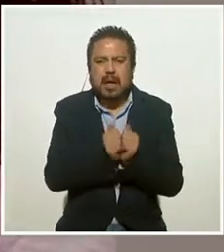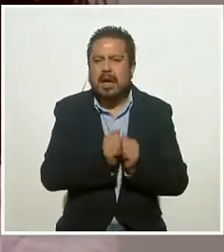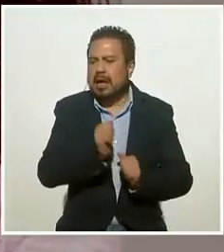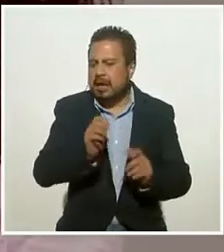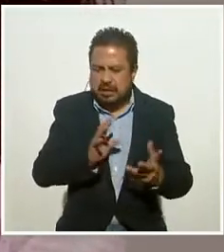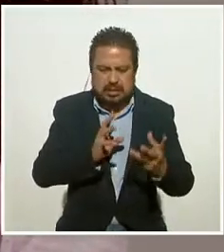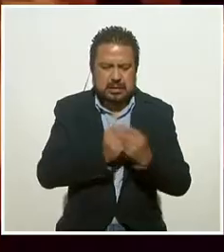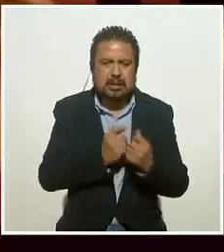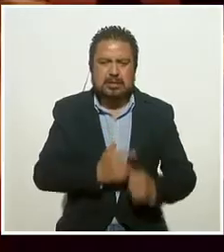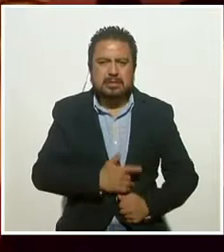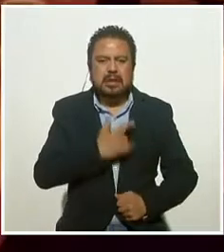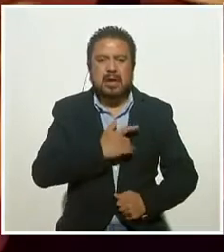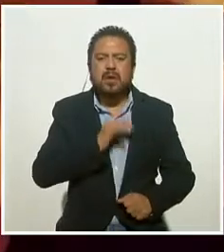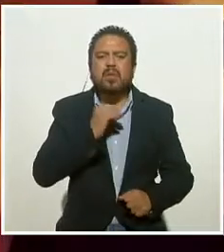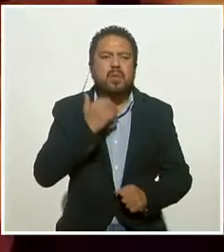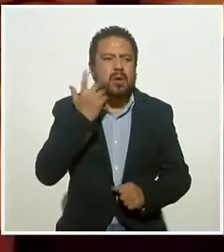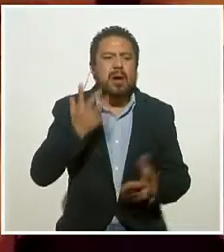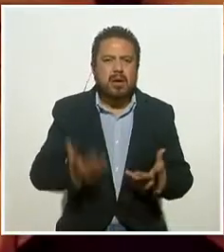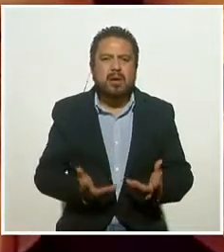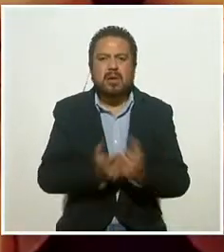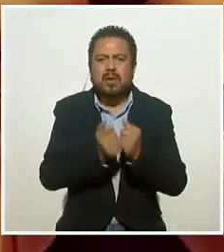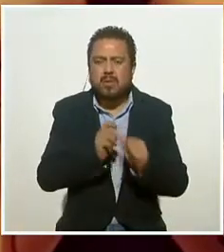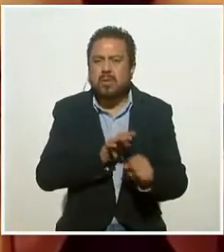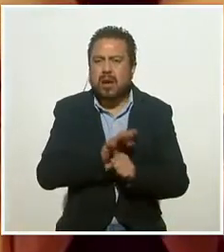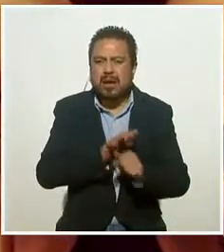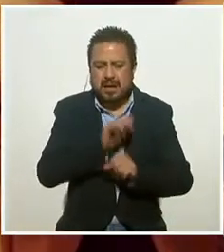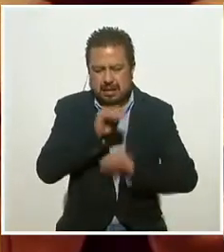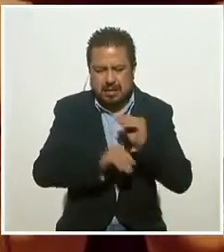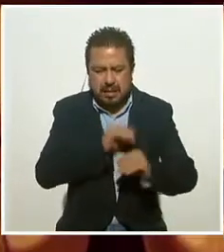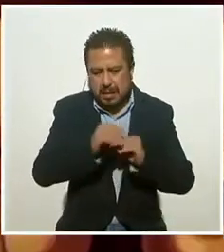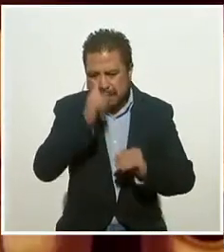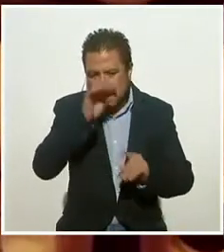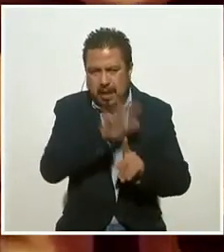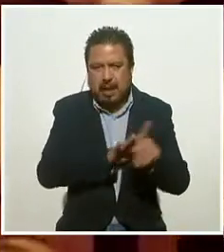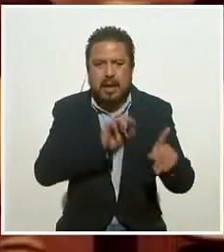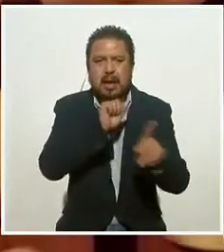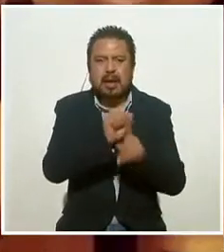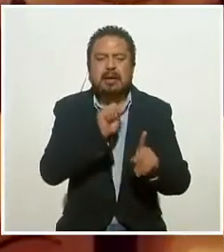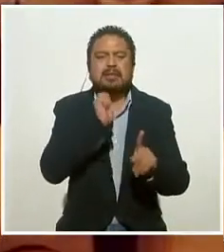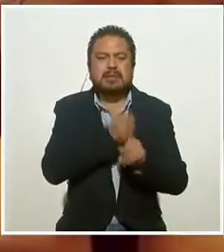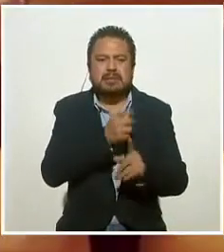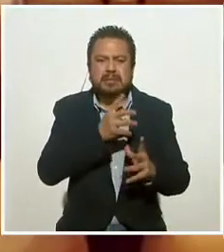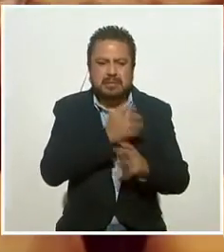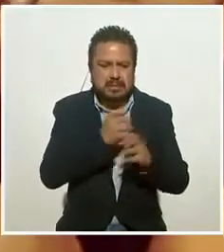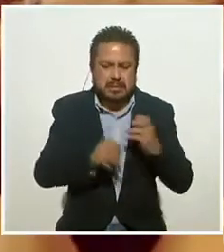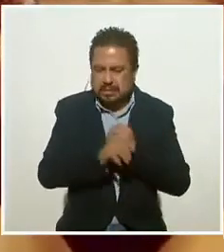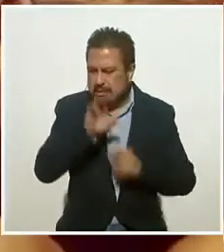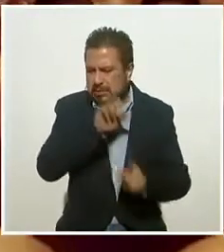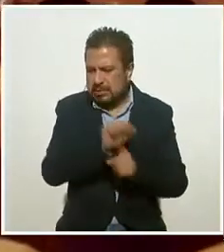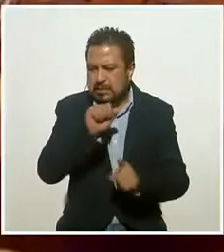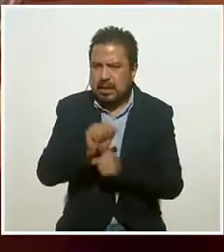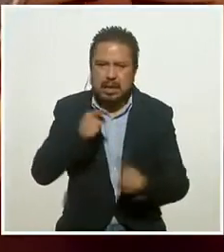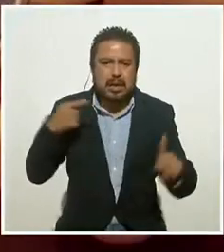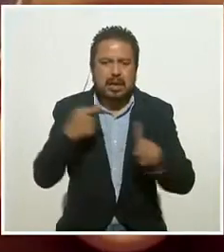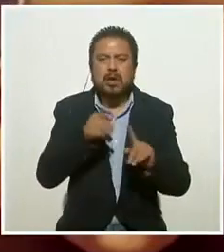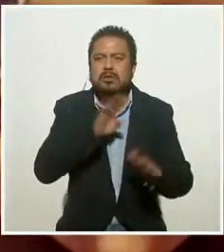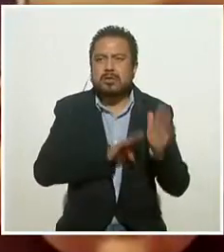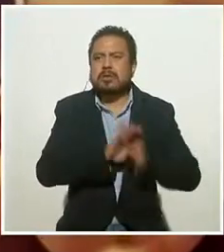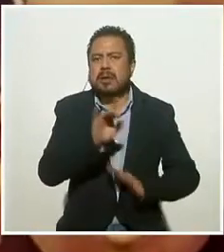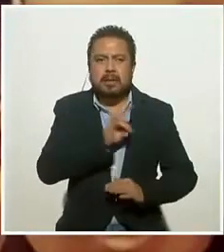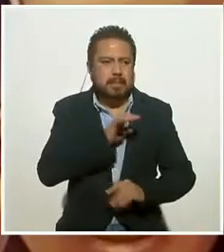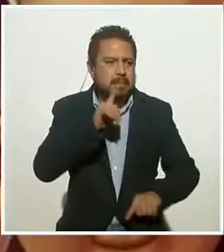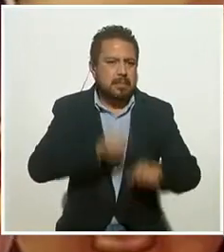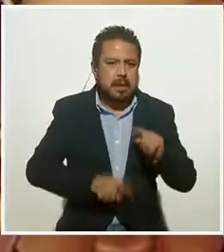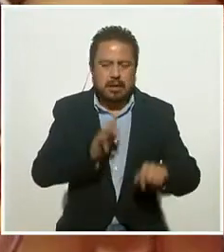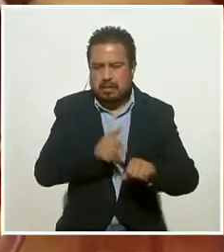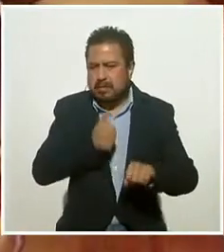de lo que siento, de lo que quiero lograr y de las estrategias para alcanzarlo, lo que implica identificar retos, superar miedos,